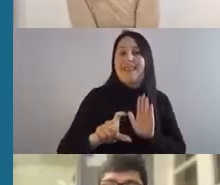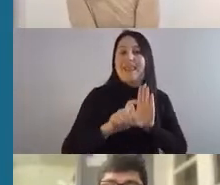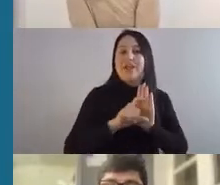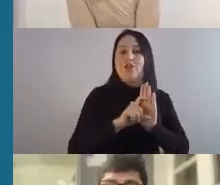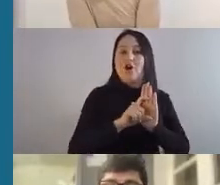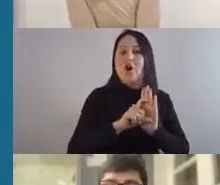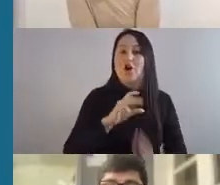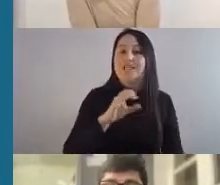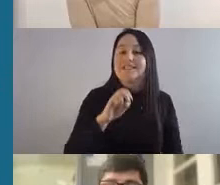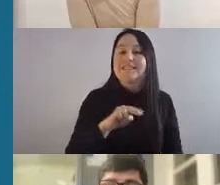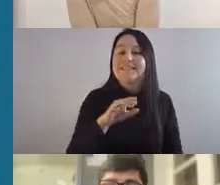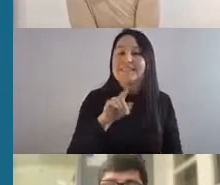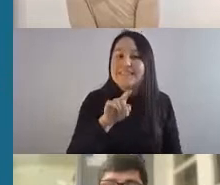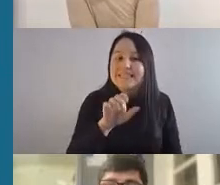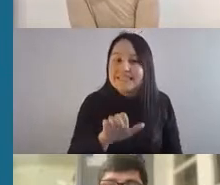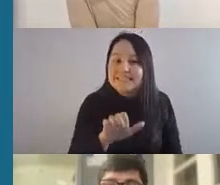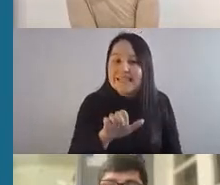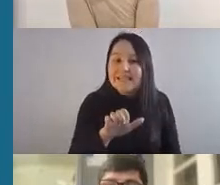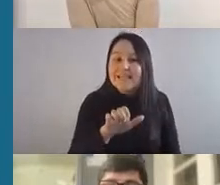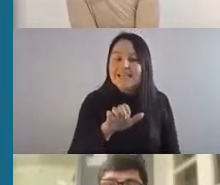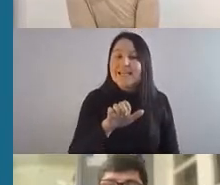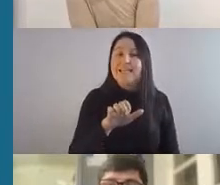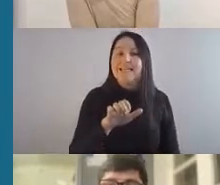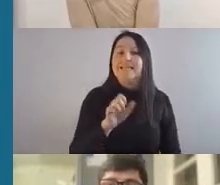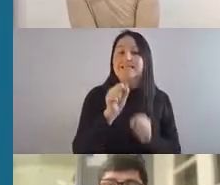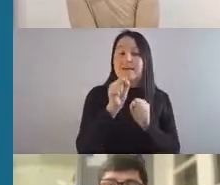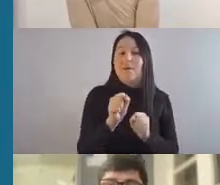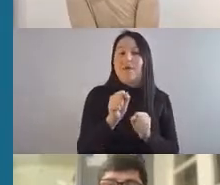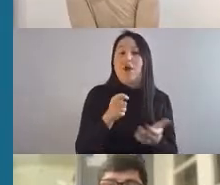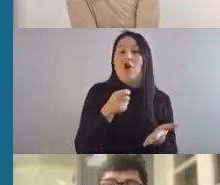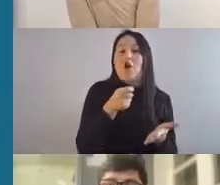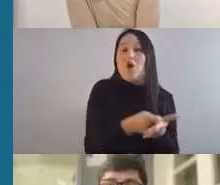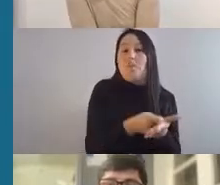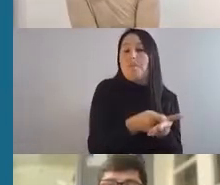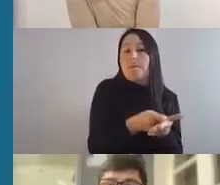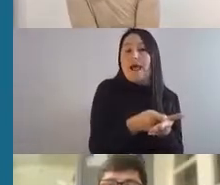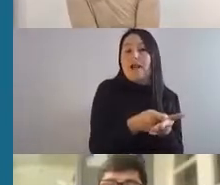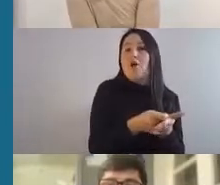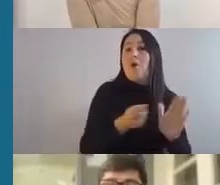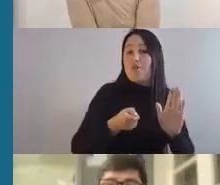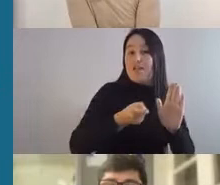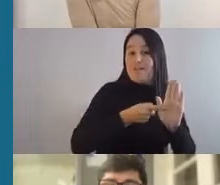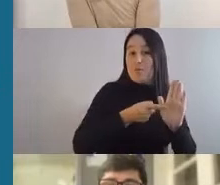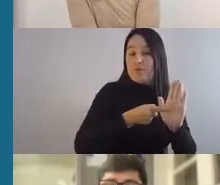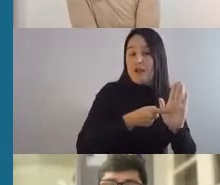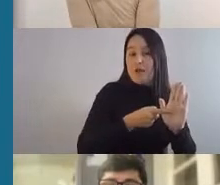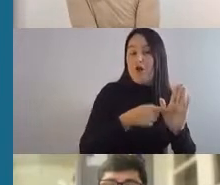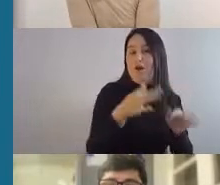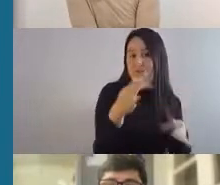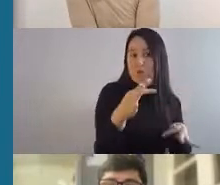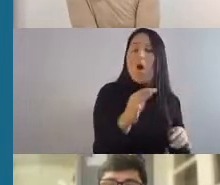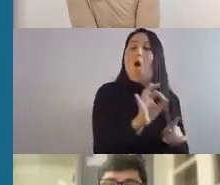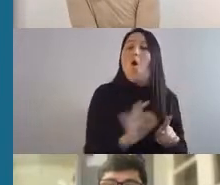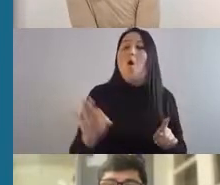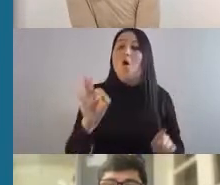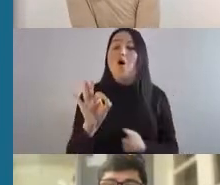puede comprar a través de franquicia tributaria, pero también se puede comprar como persona natural. ¿Por qué les cuento esto? Porque nos aparecieron varias